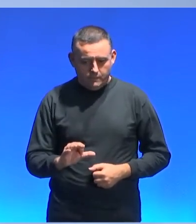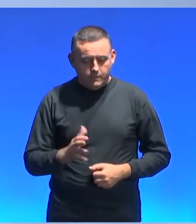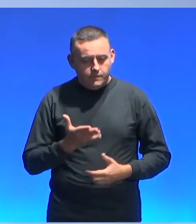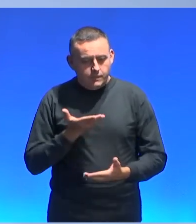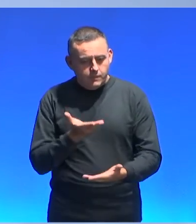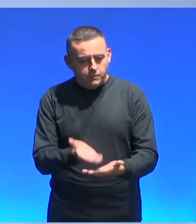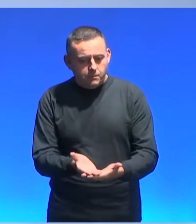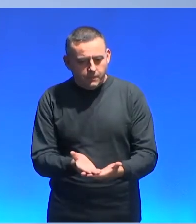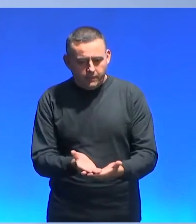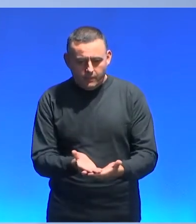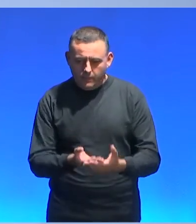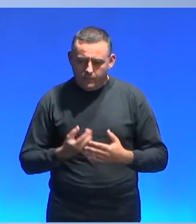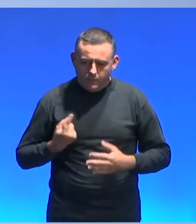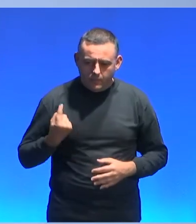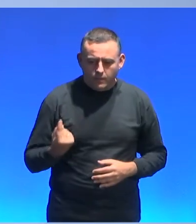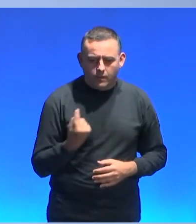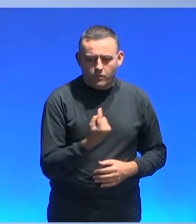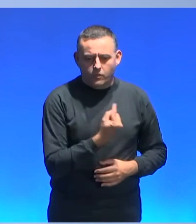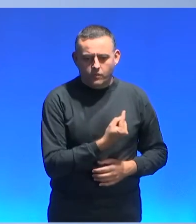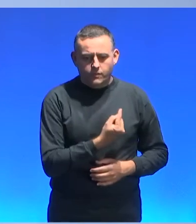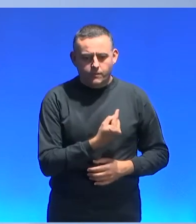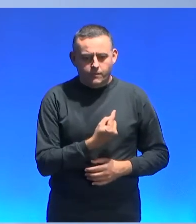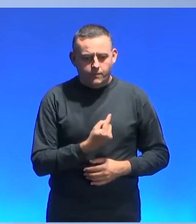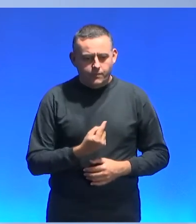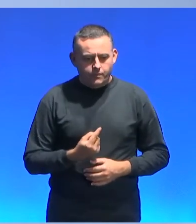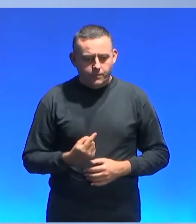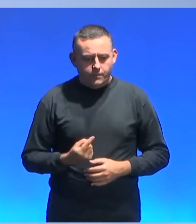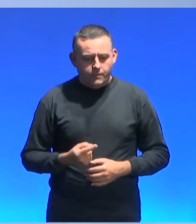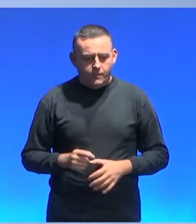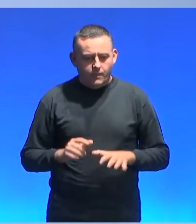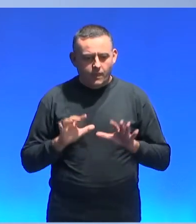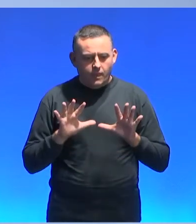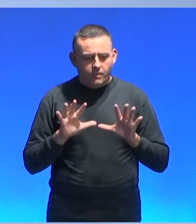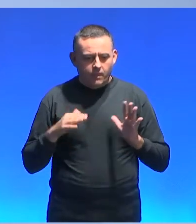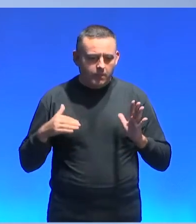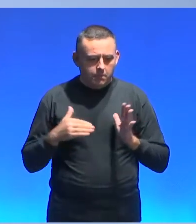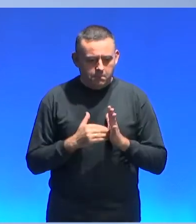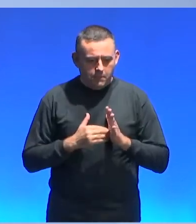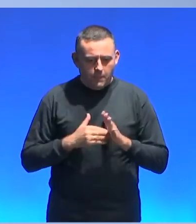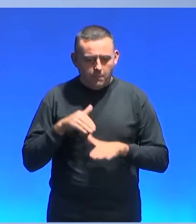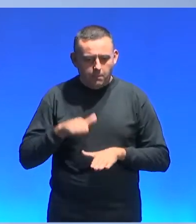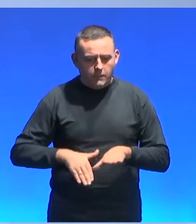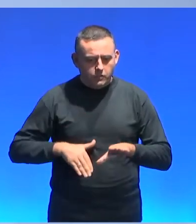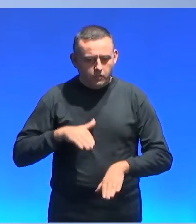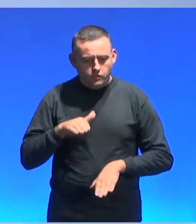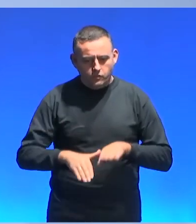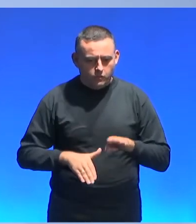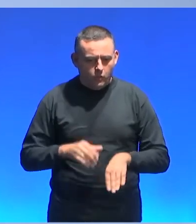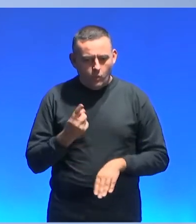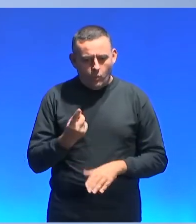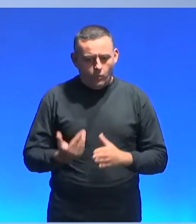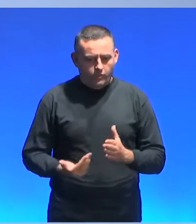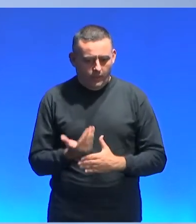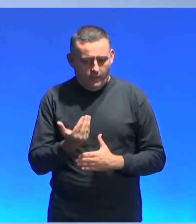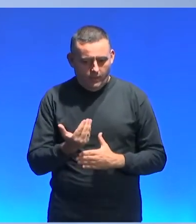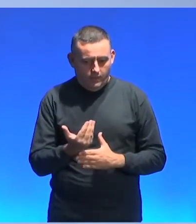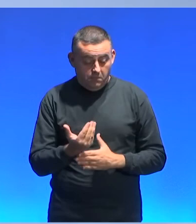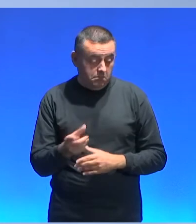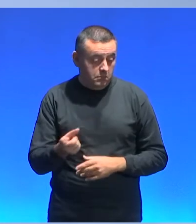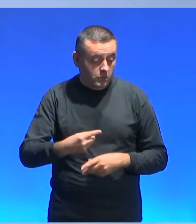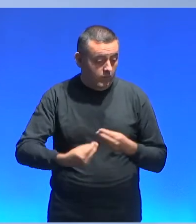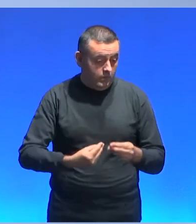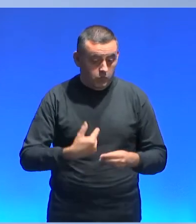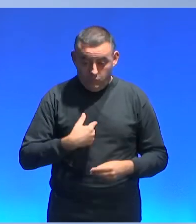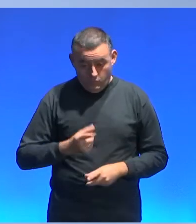pide que cada uno de nosotros haga 10.000 pasos al día. No lo hacemos, por lo menos yo no lo hago, pero debería